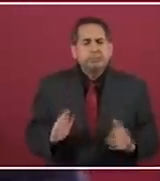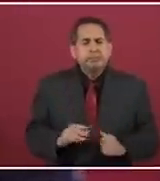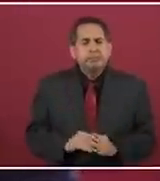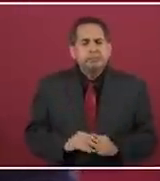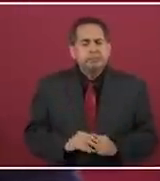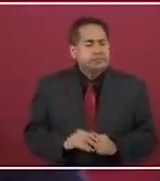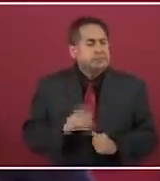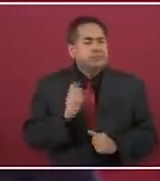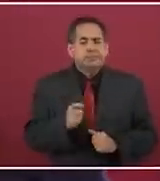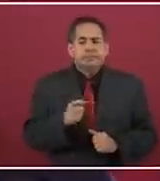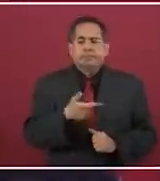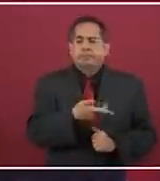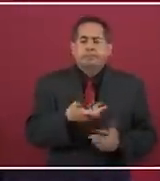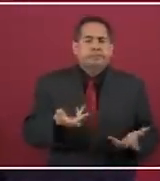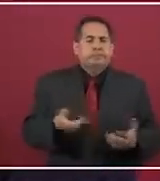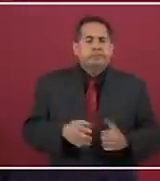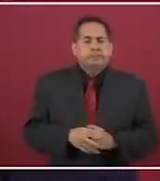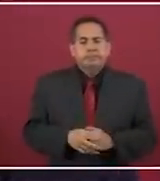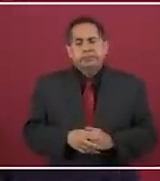se